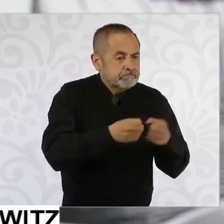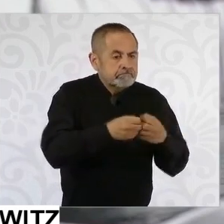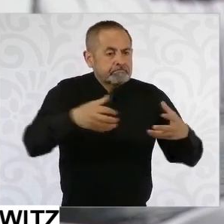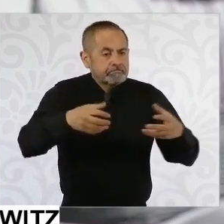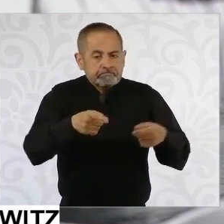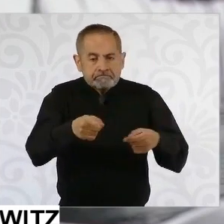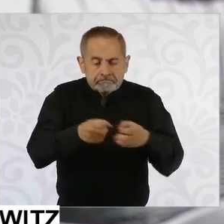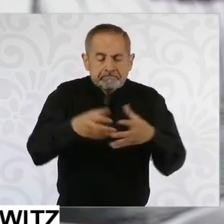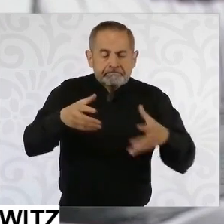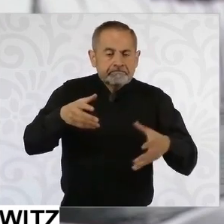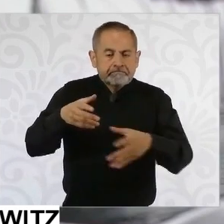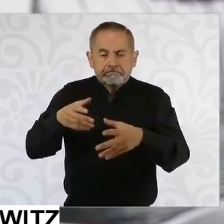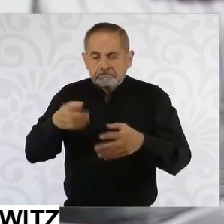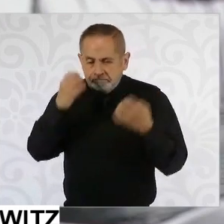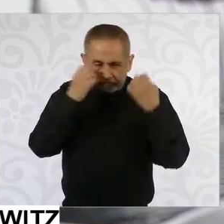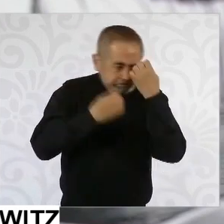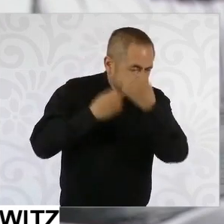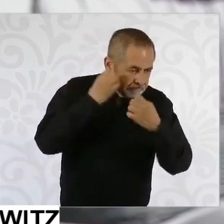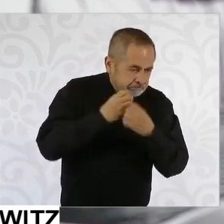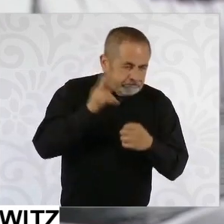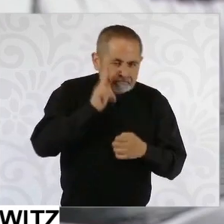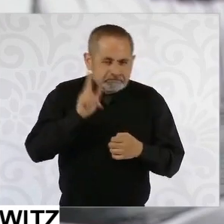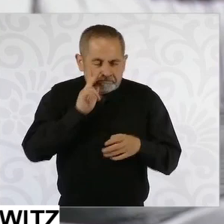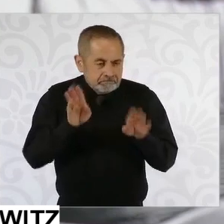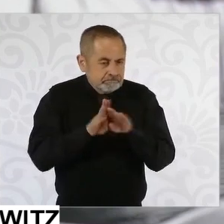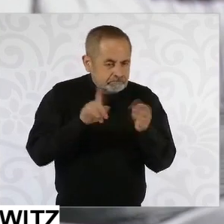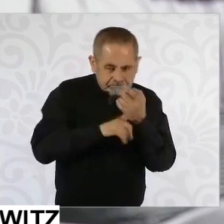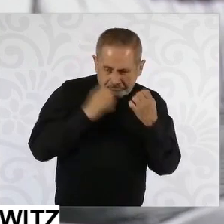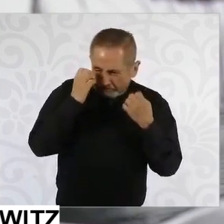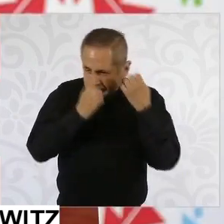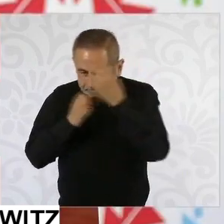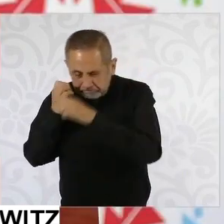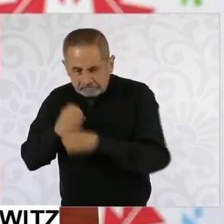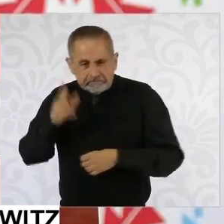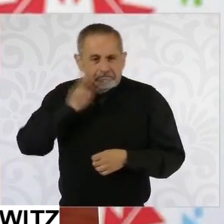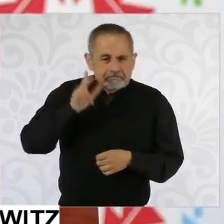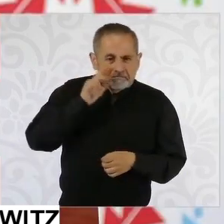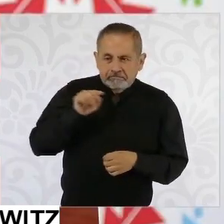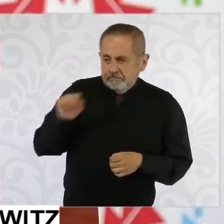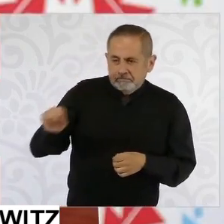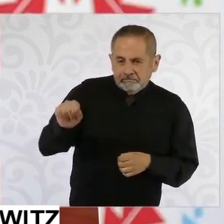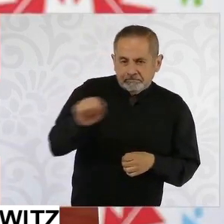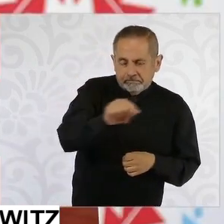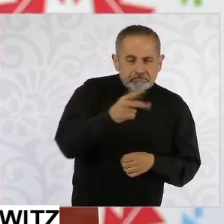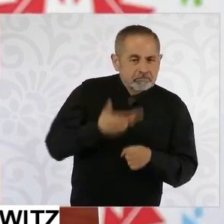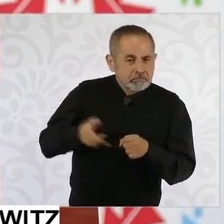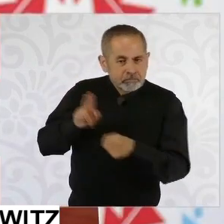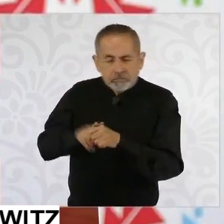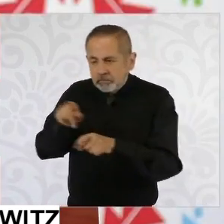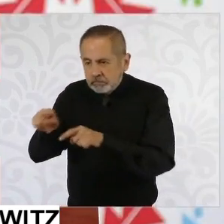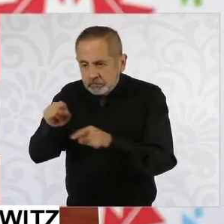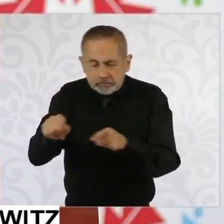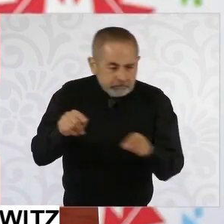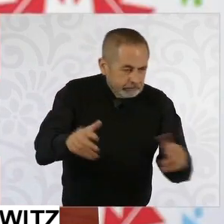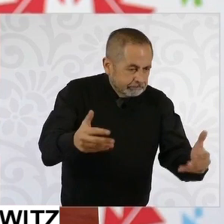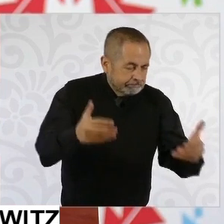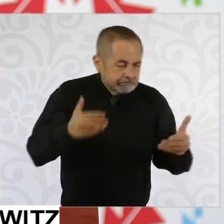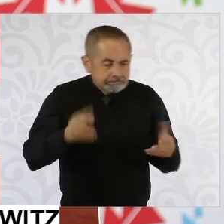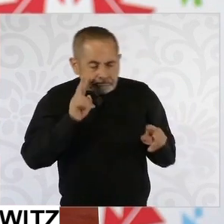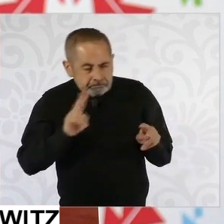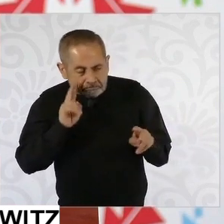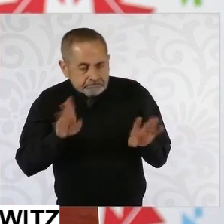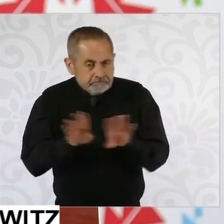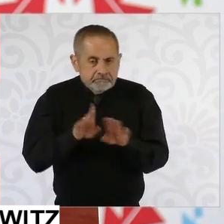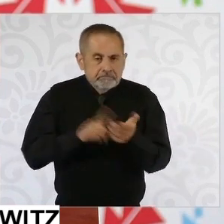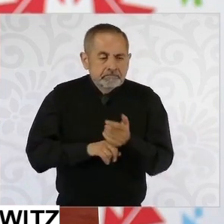real. Se practicaron cultivos microbiológicos en muestras clínicas, en pacientes y en el ambiente,